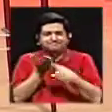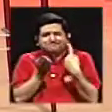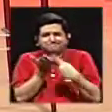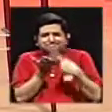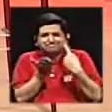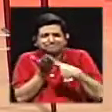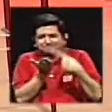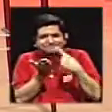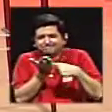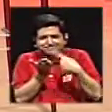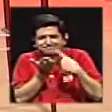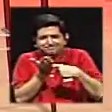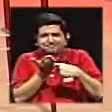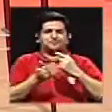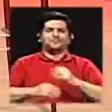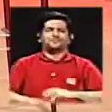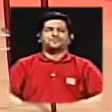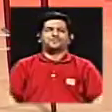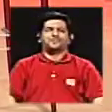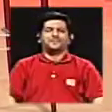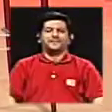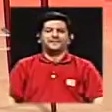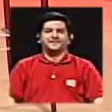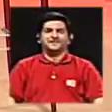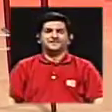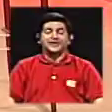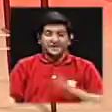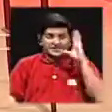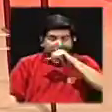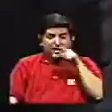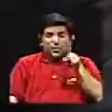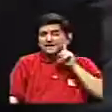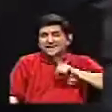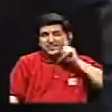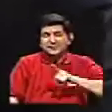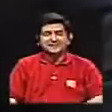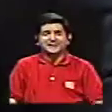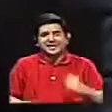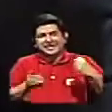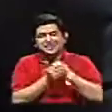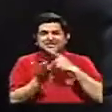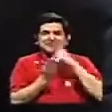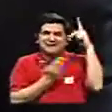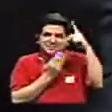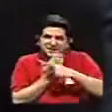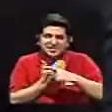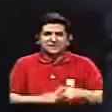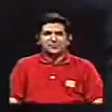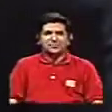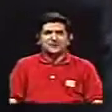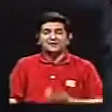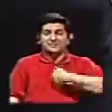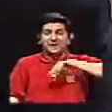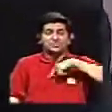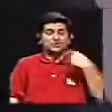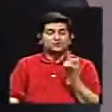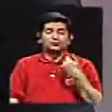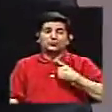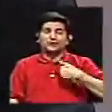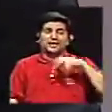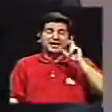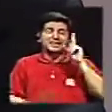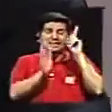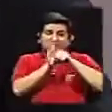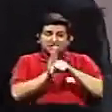Hay que buscar a la gente. Un segundo. Lo que usted dijo. ¿Se da cuenta lo falaz que es su argumento? Un segundo. Lamentablemente ese programa nada más nos dura media hora, eso